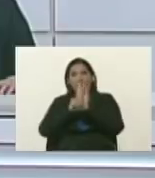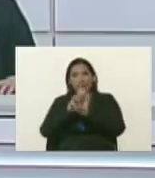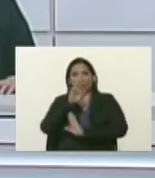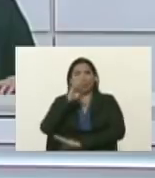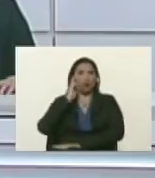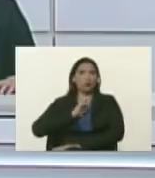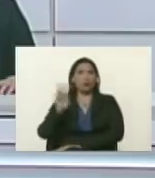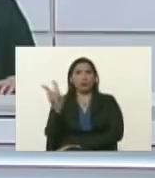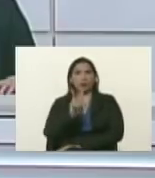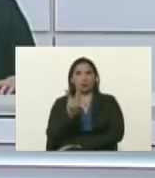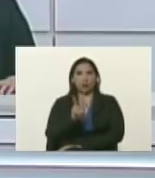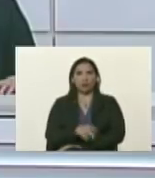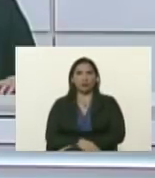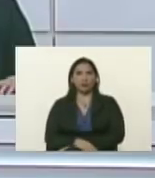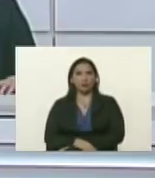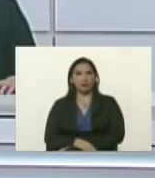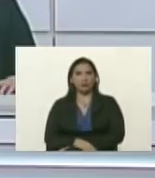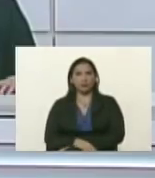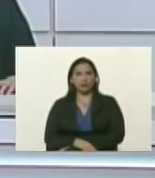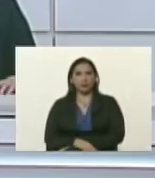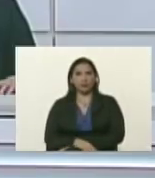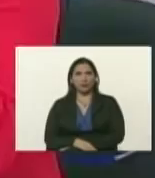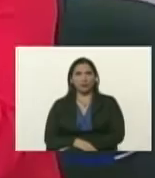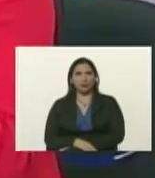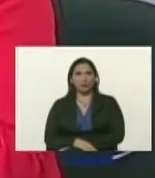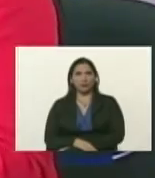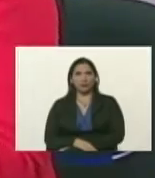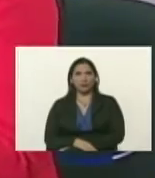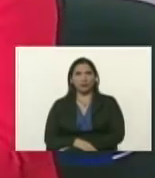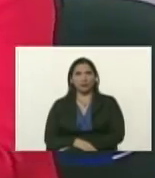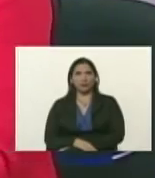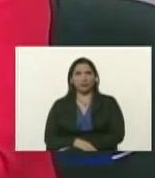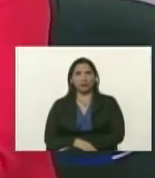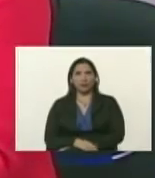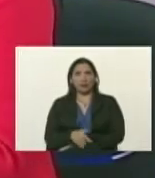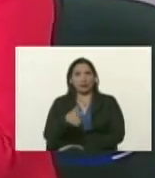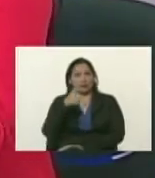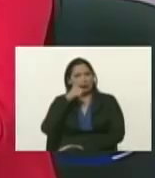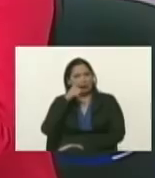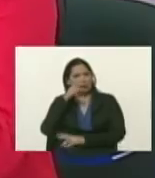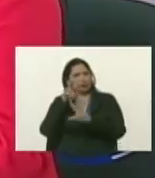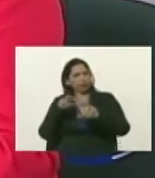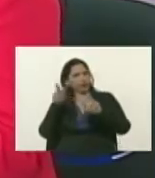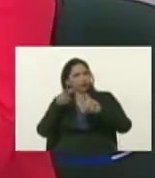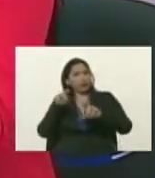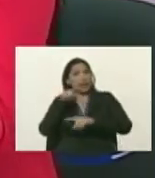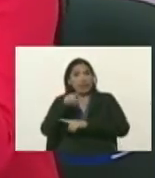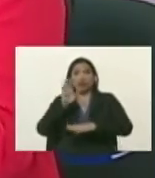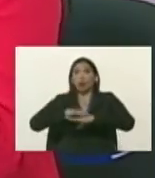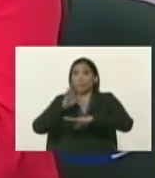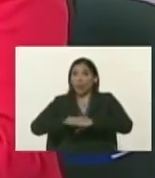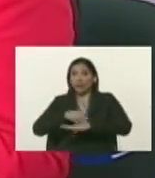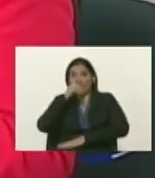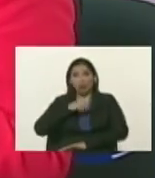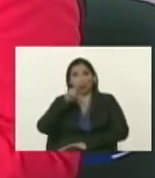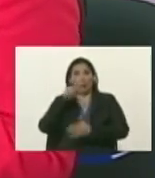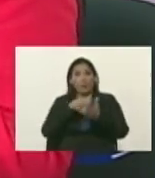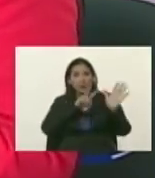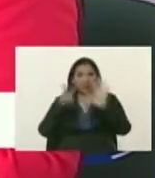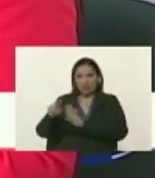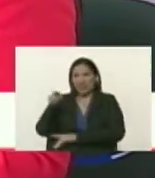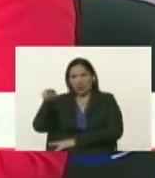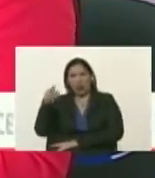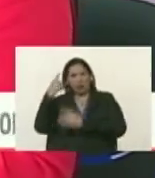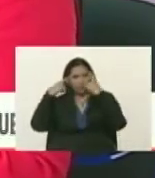República Bolivariana de Venezuela. Es curioso, esto ocurre en el año 2017 siendo experto del